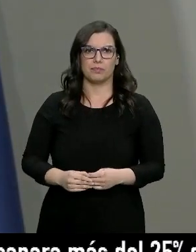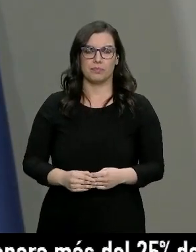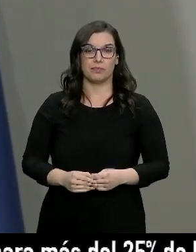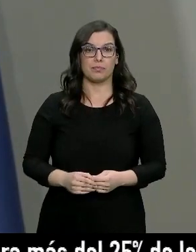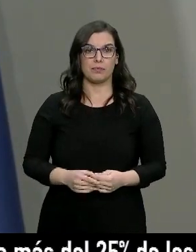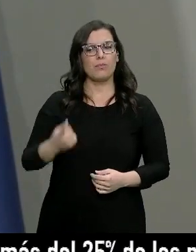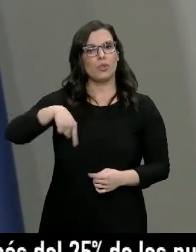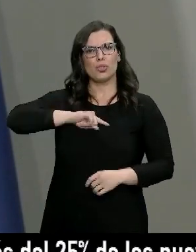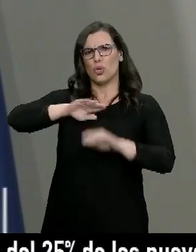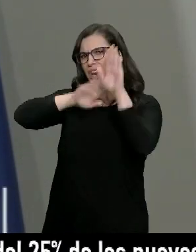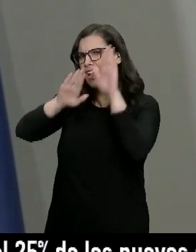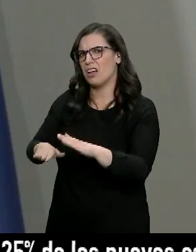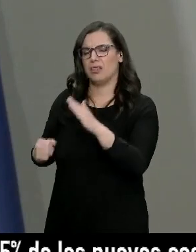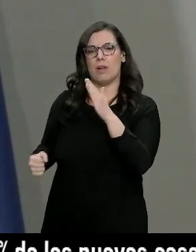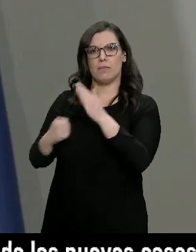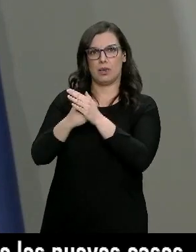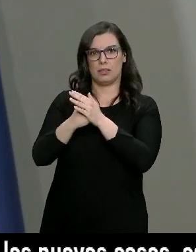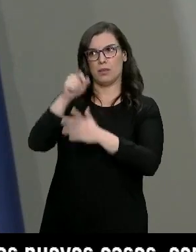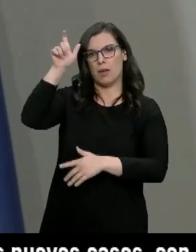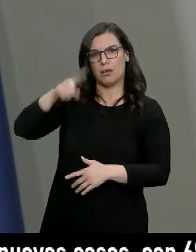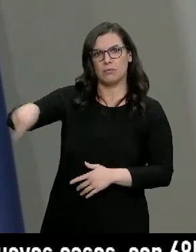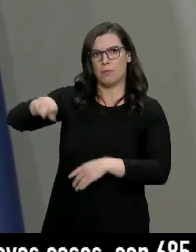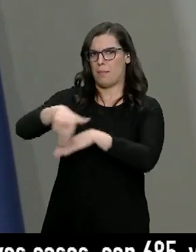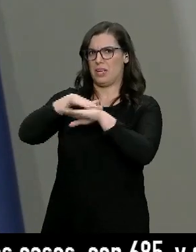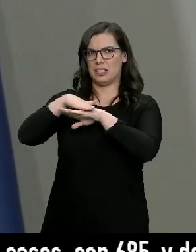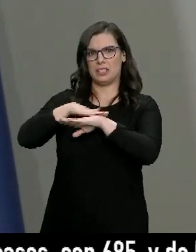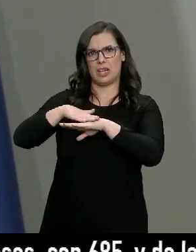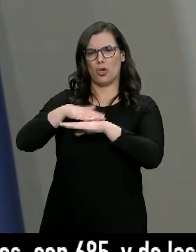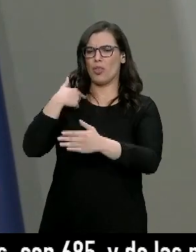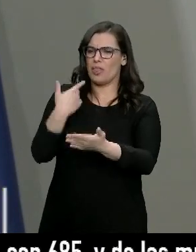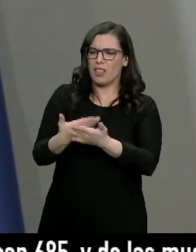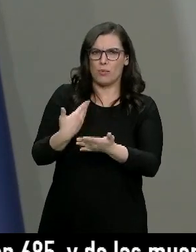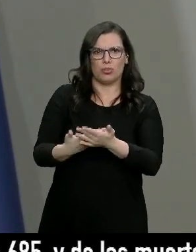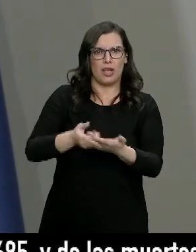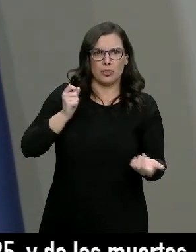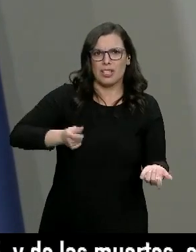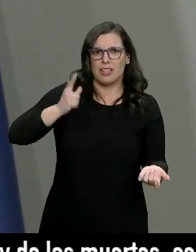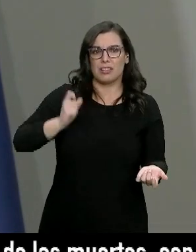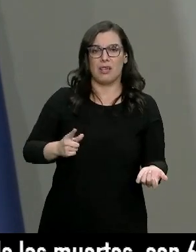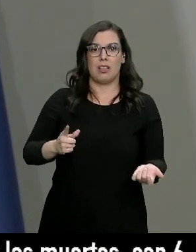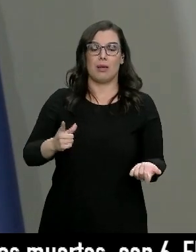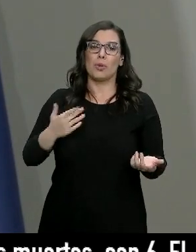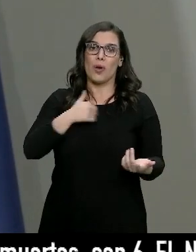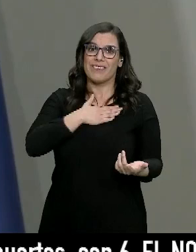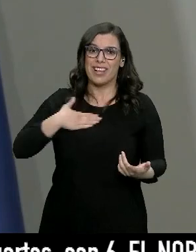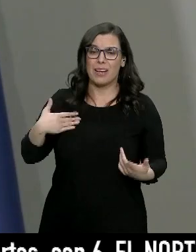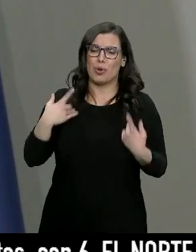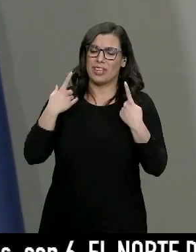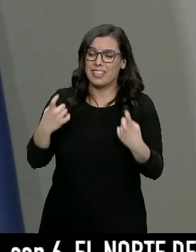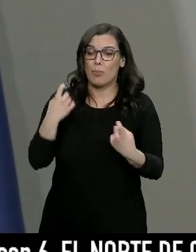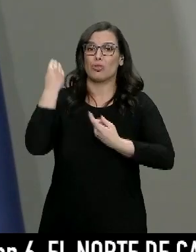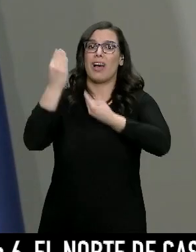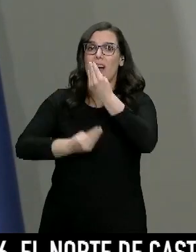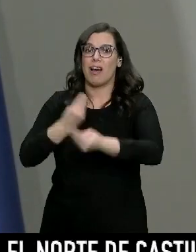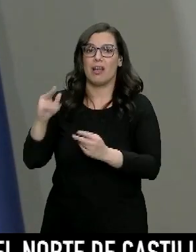Tenemos la lealtad máxima al Ministerio, lo hemos demostrado en muchísimas ocasiones, pero que queremos y necesitamos